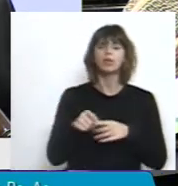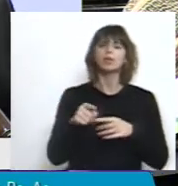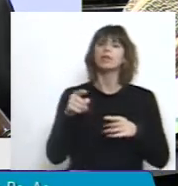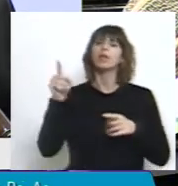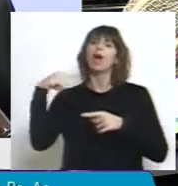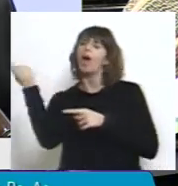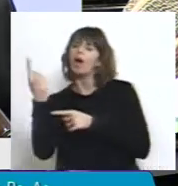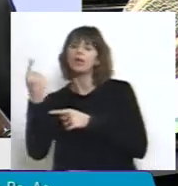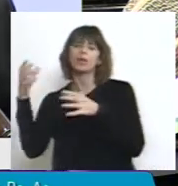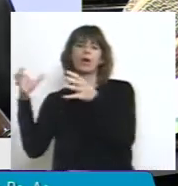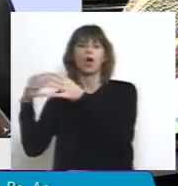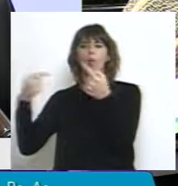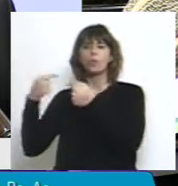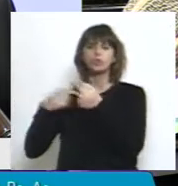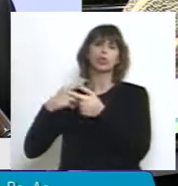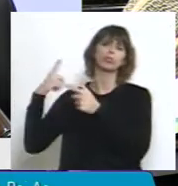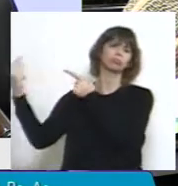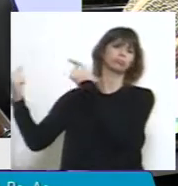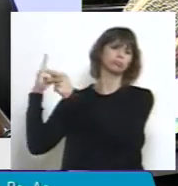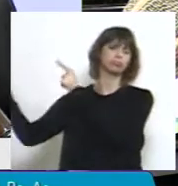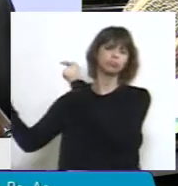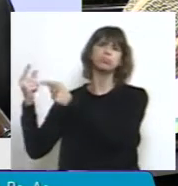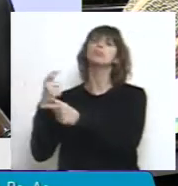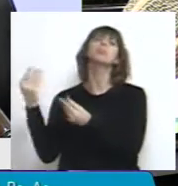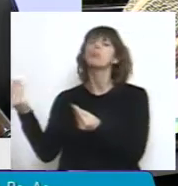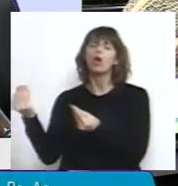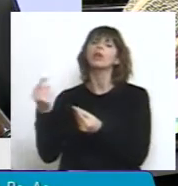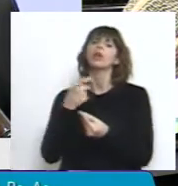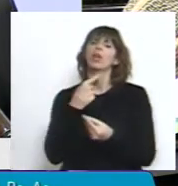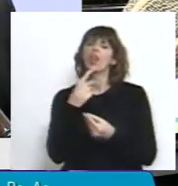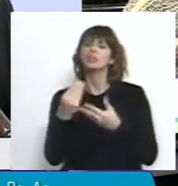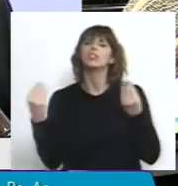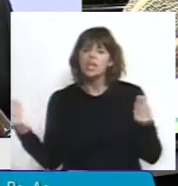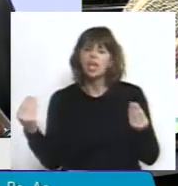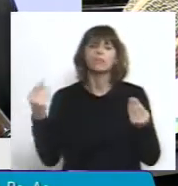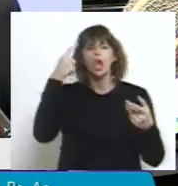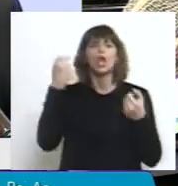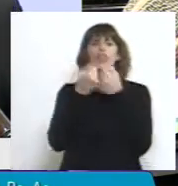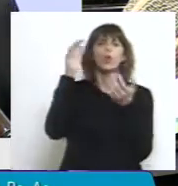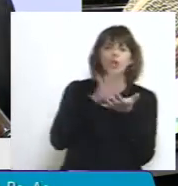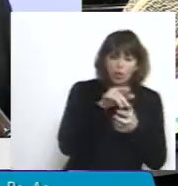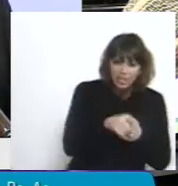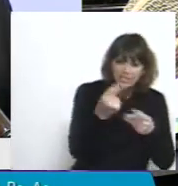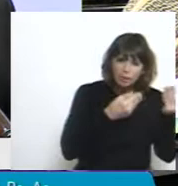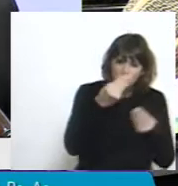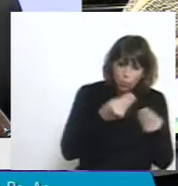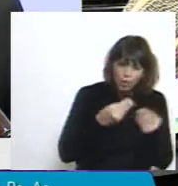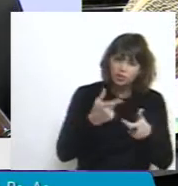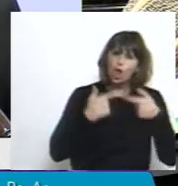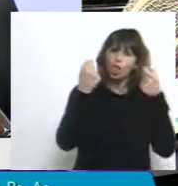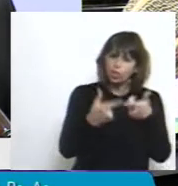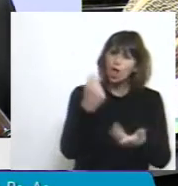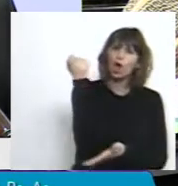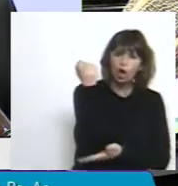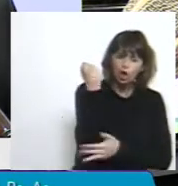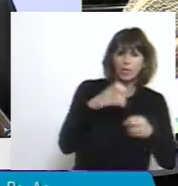a esta política fiscal, que ha traído consistencia, desendeudamiento, progresividad tributaria y mejora en la